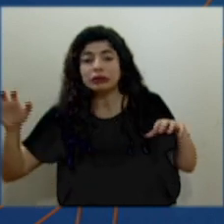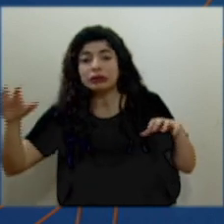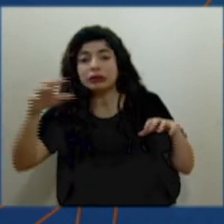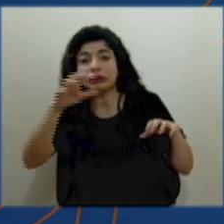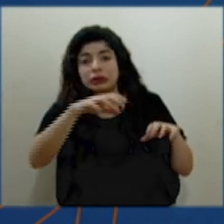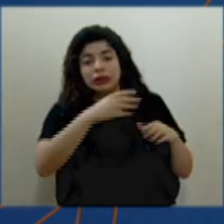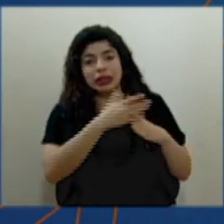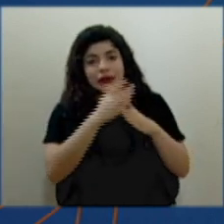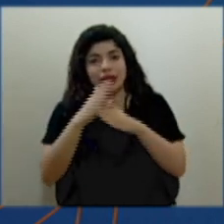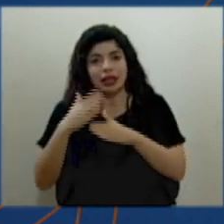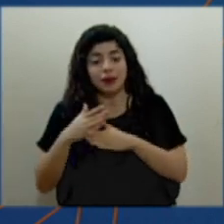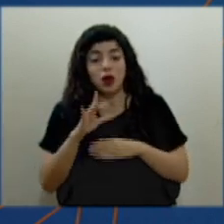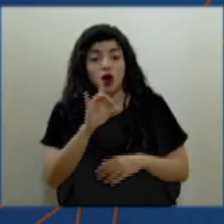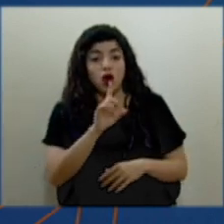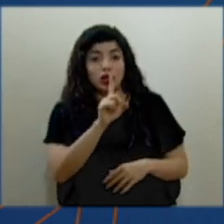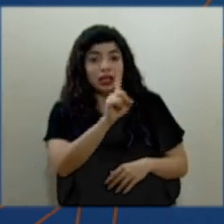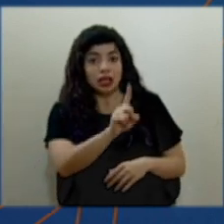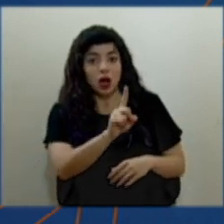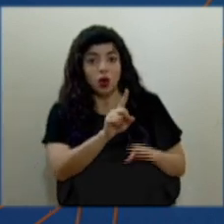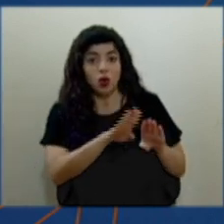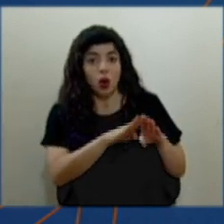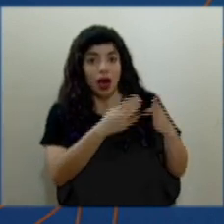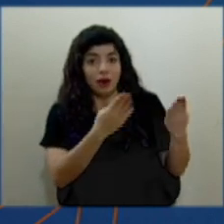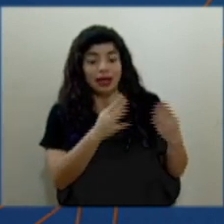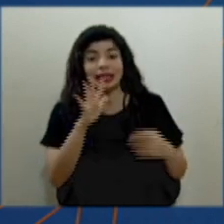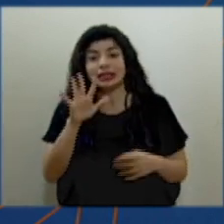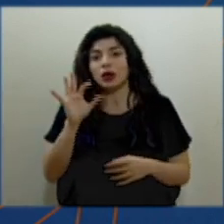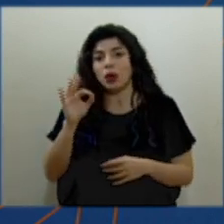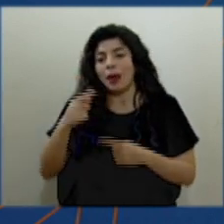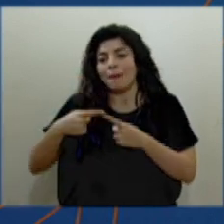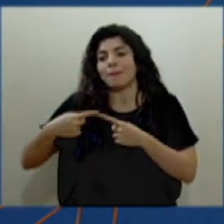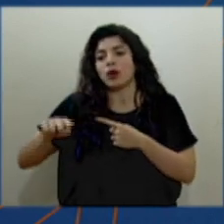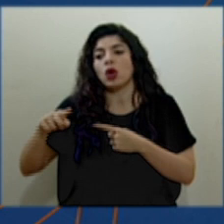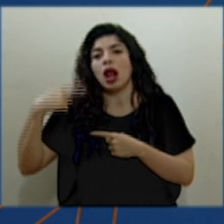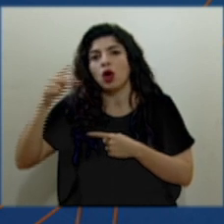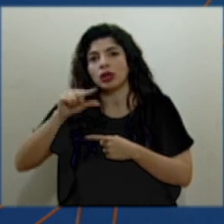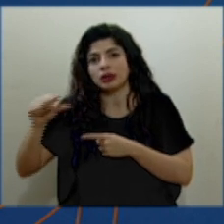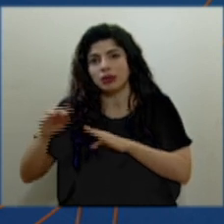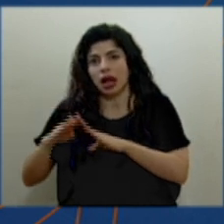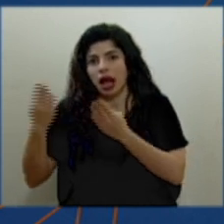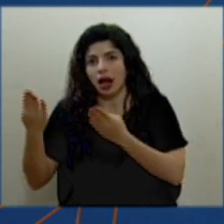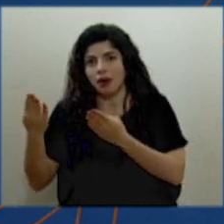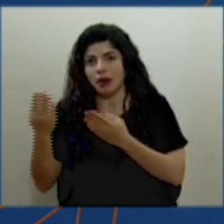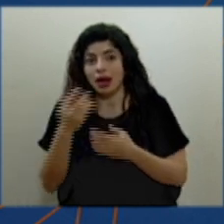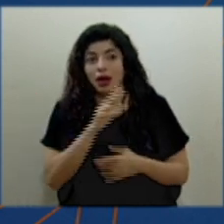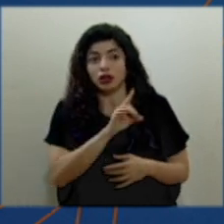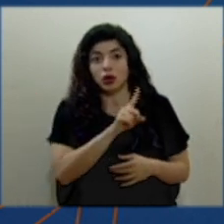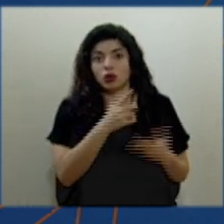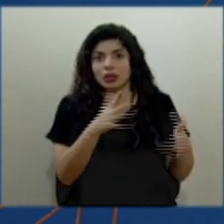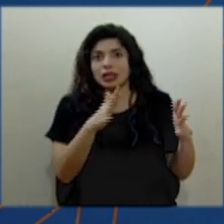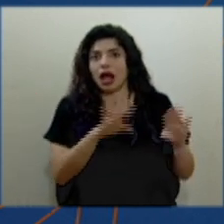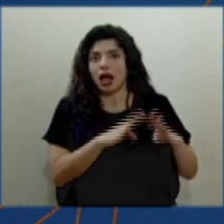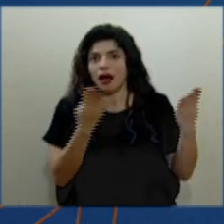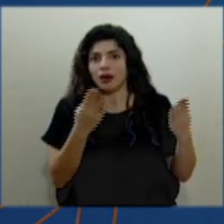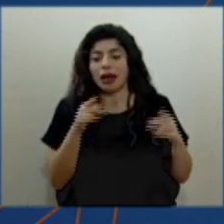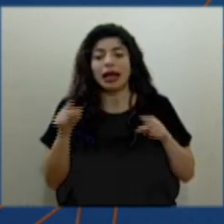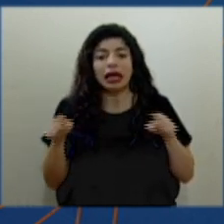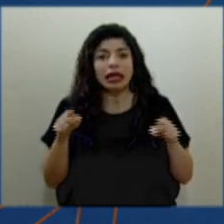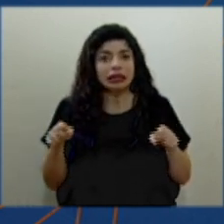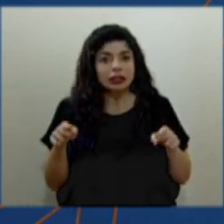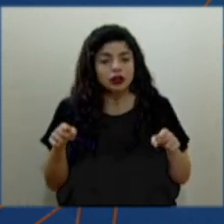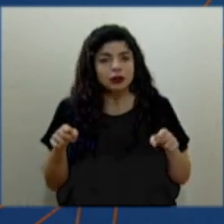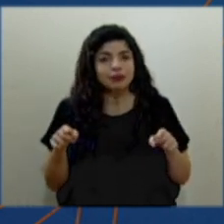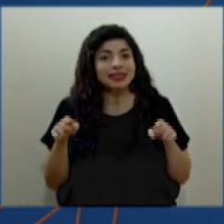regiones, 81 habilitadas y 59 por habilitar la próxima semana. Pero esto, hay que